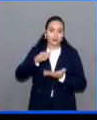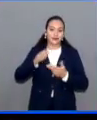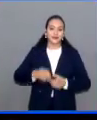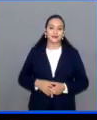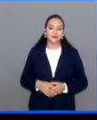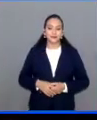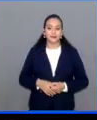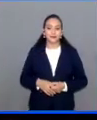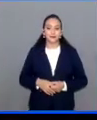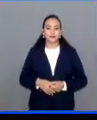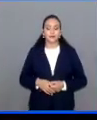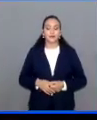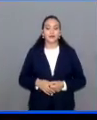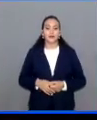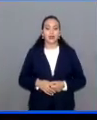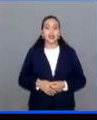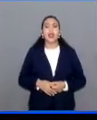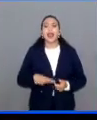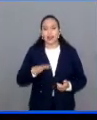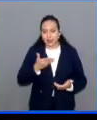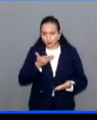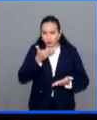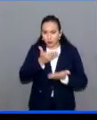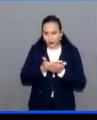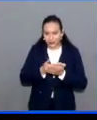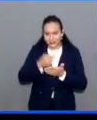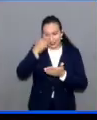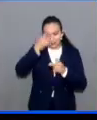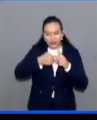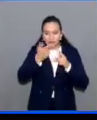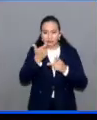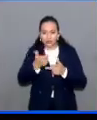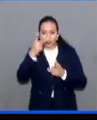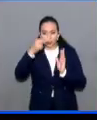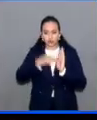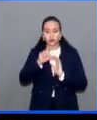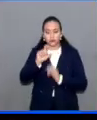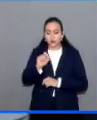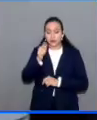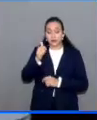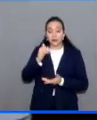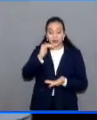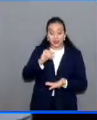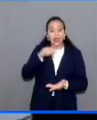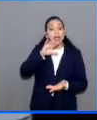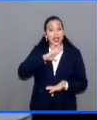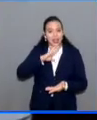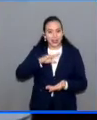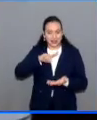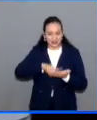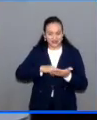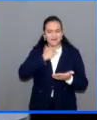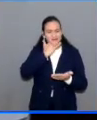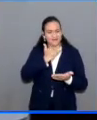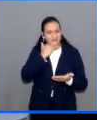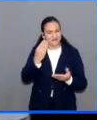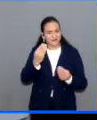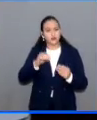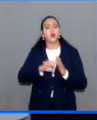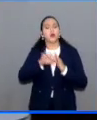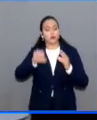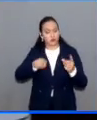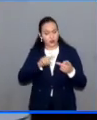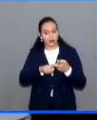El paquete económico para 2026 cuenta con una serie de inconsistencias, como carecer de un espacio amplio